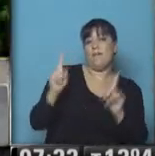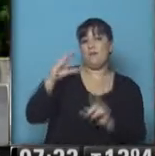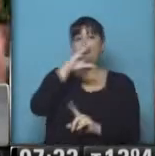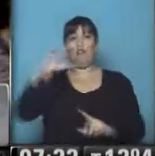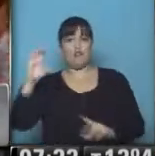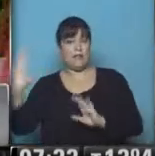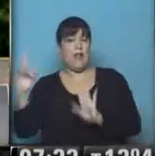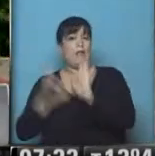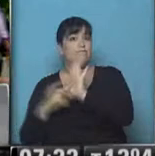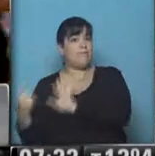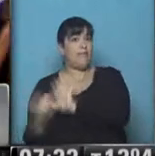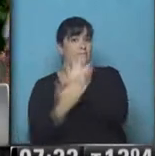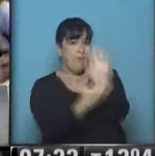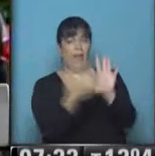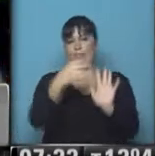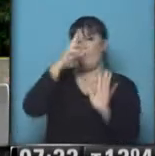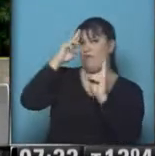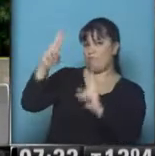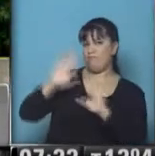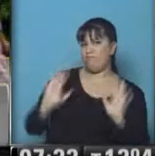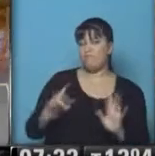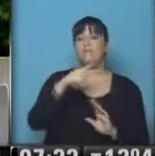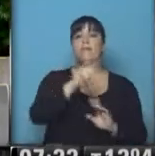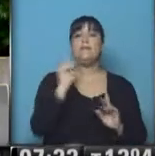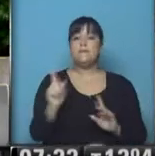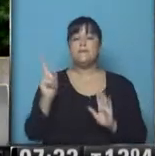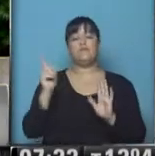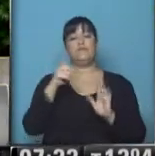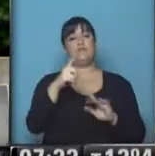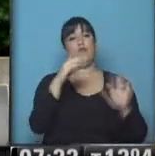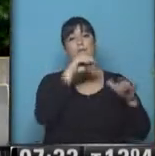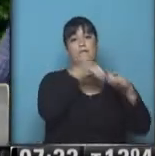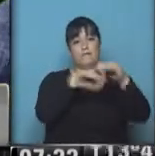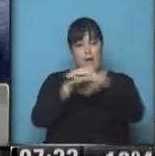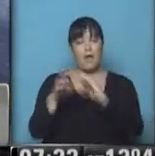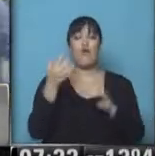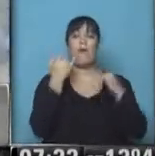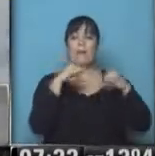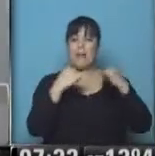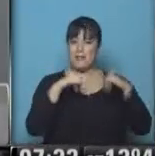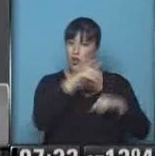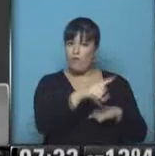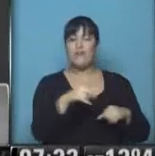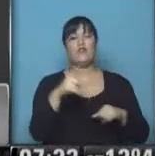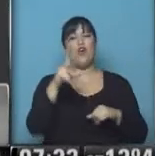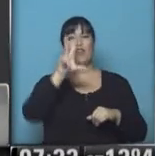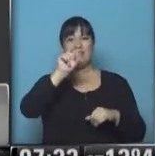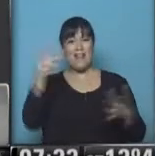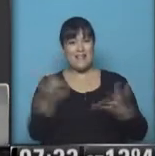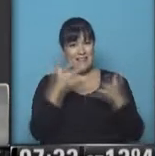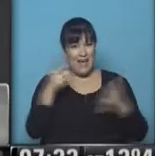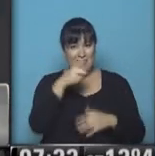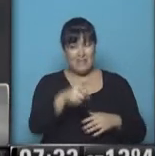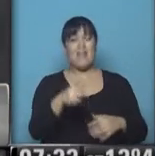banco central la tasa de interés que deberá aplicar la banca para plazos fijos ahorristas se ubica a 30 días del